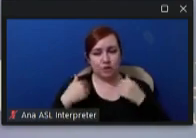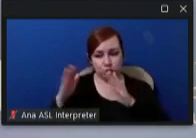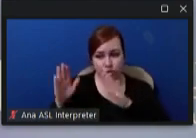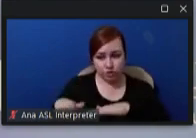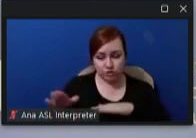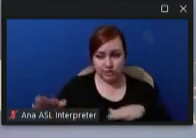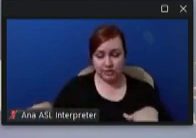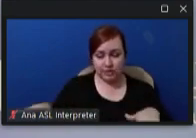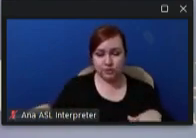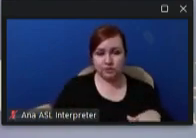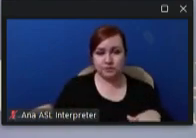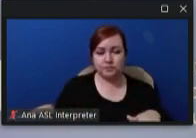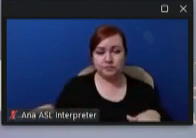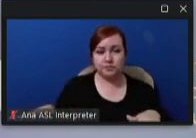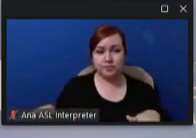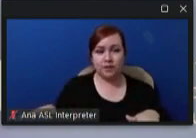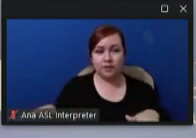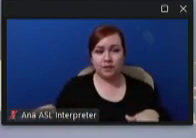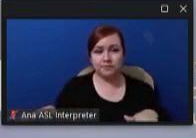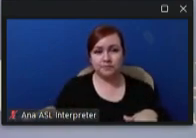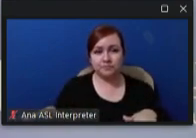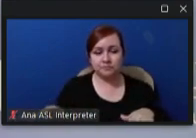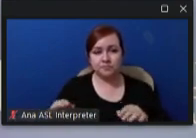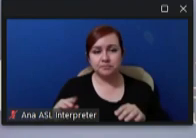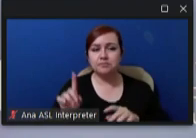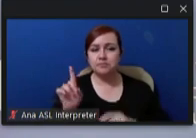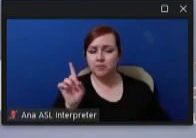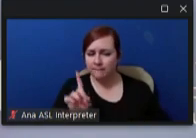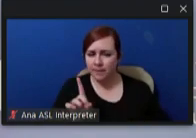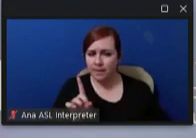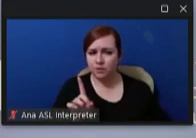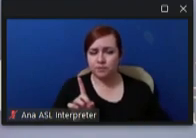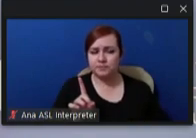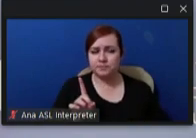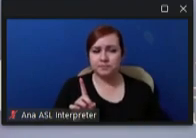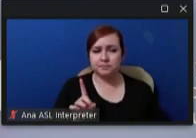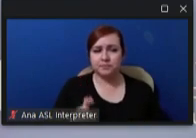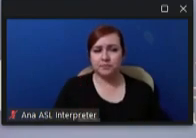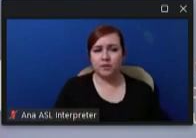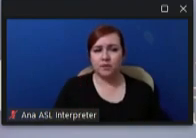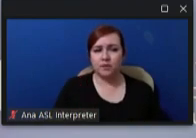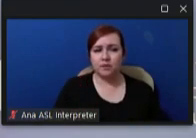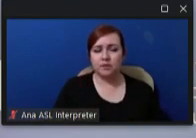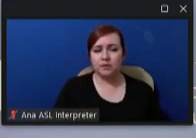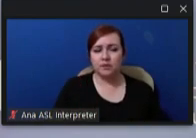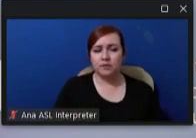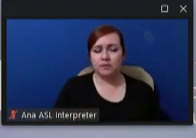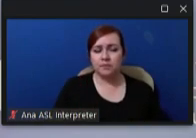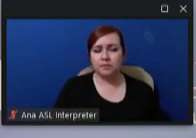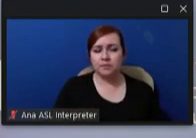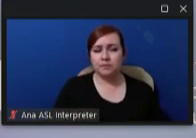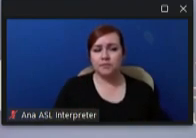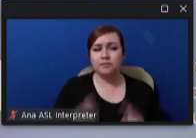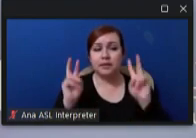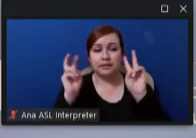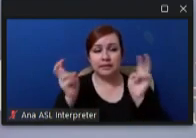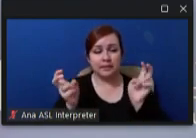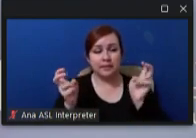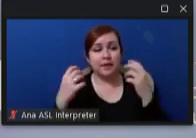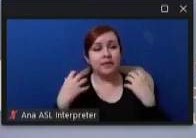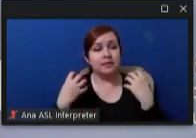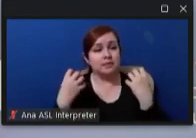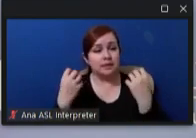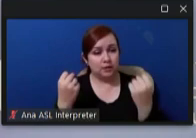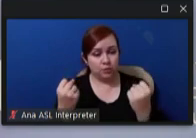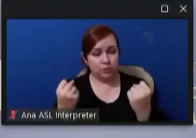de protección especializados, sino el tema de salud, el tema